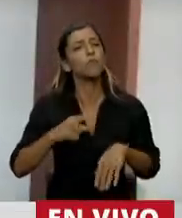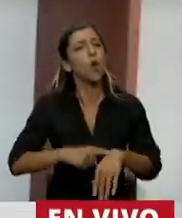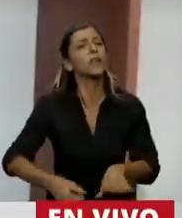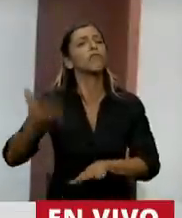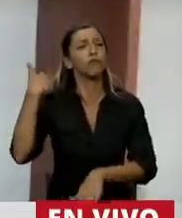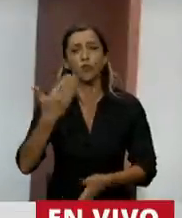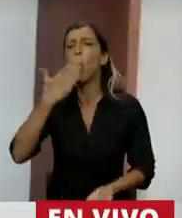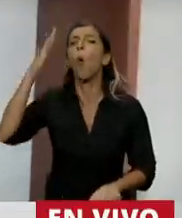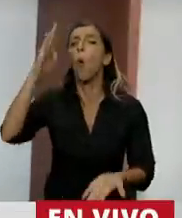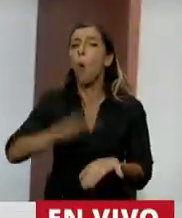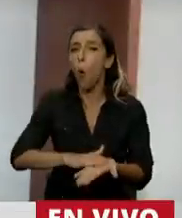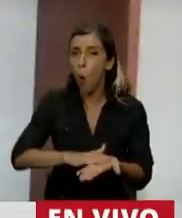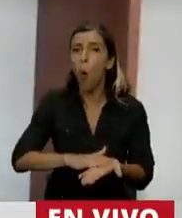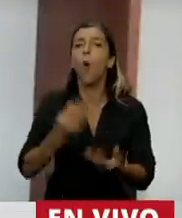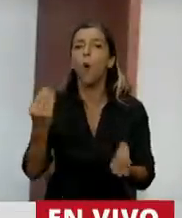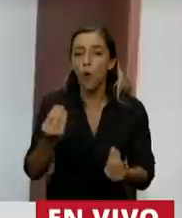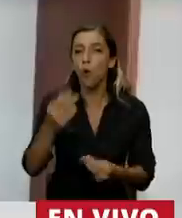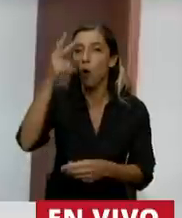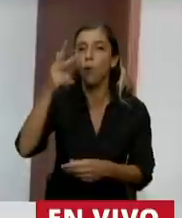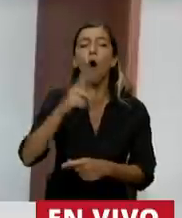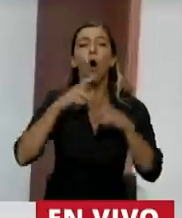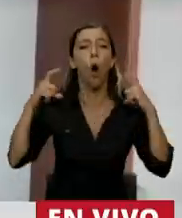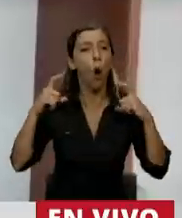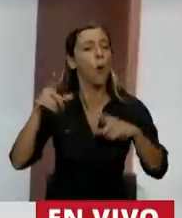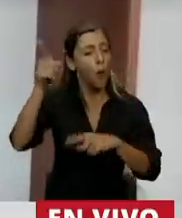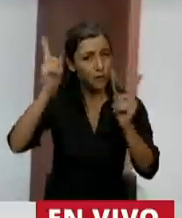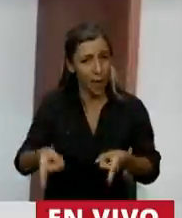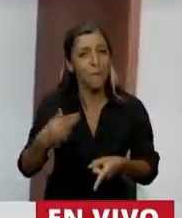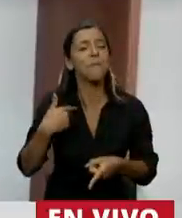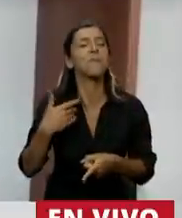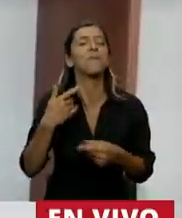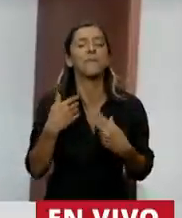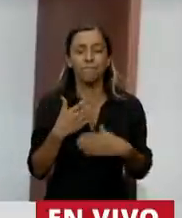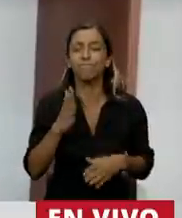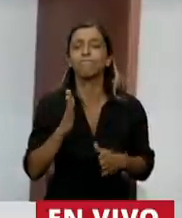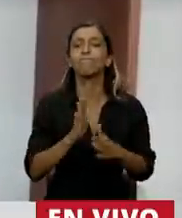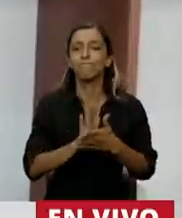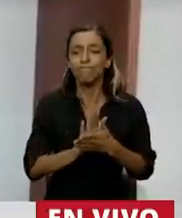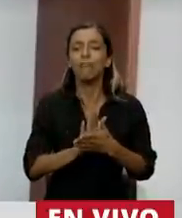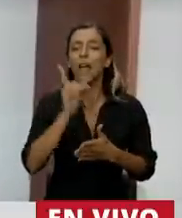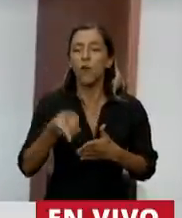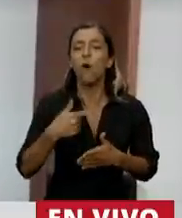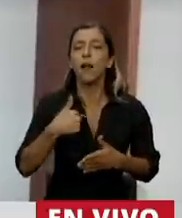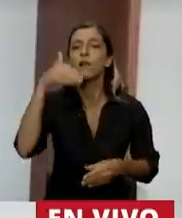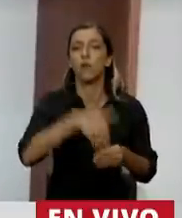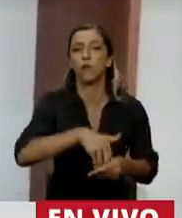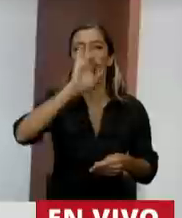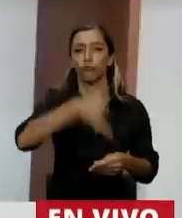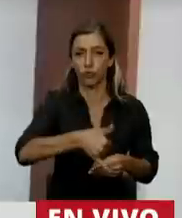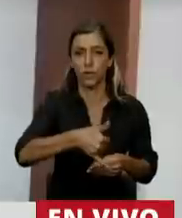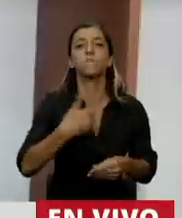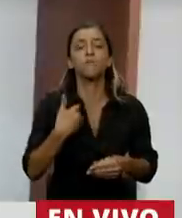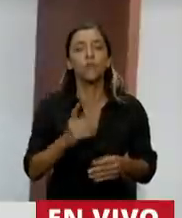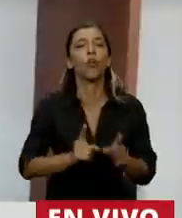por la memoria de nuestro obispo mártir, Enrique Angelelli, digo que mi voto será afirmativo y que